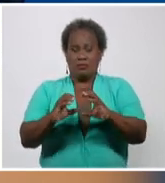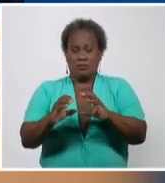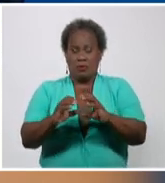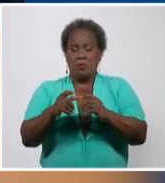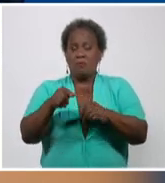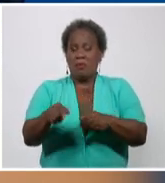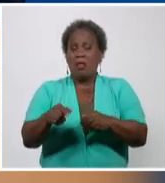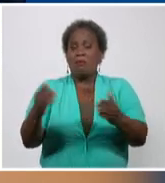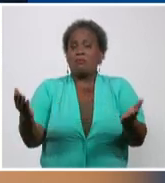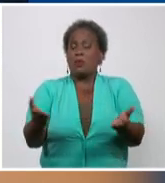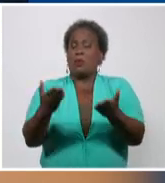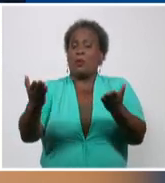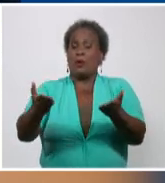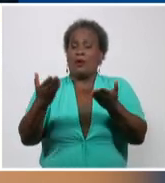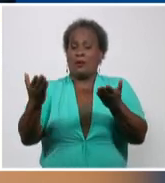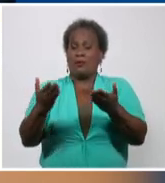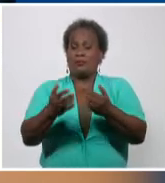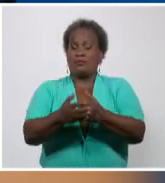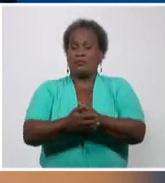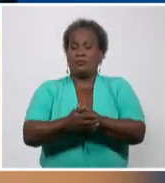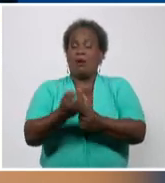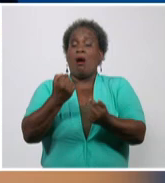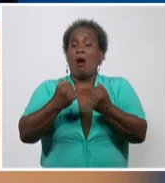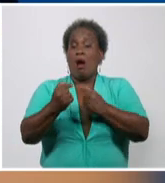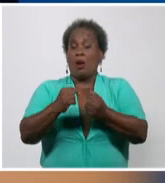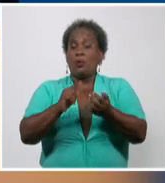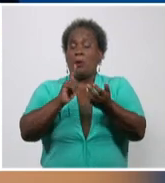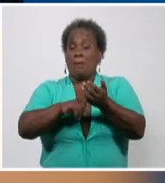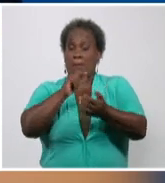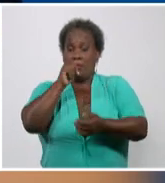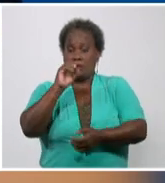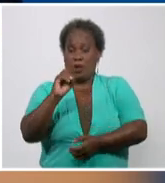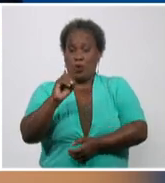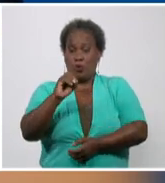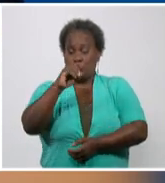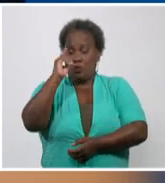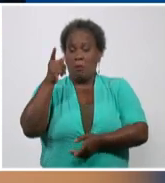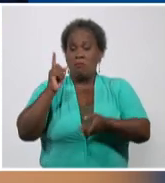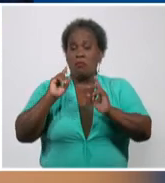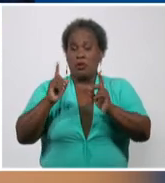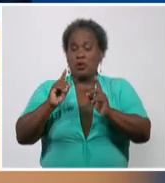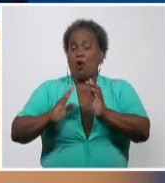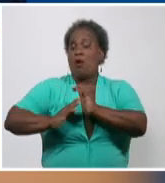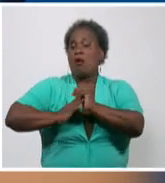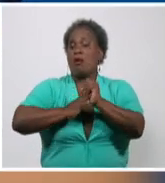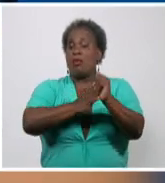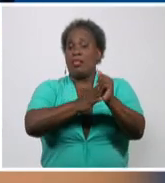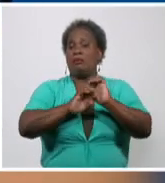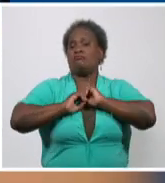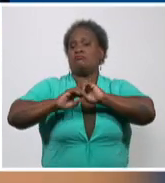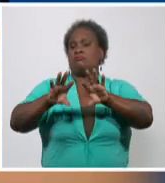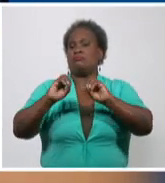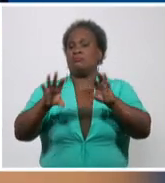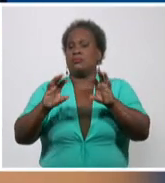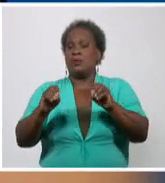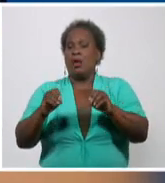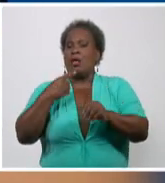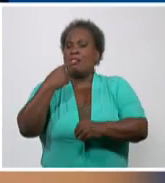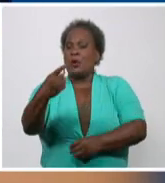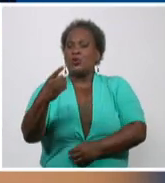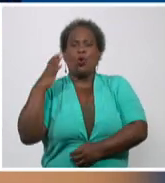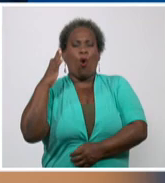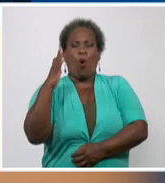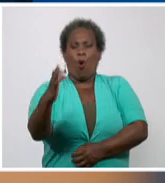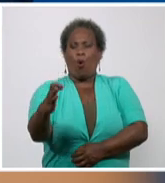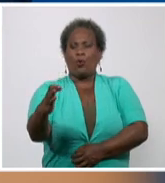para promoverla. Algunos partidos políticos y sus líderes difunden un discurso de odio que